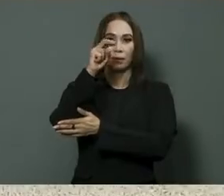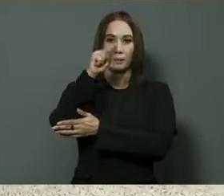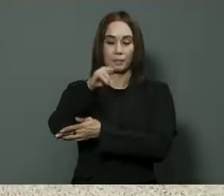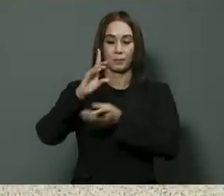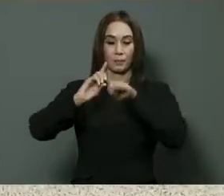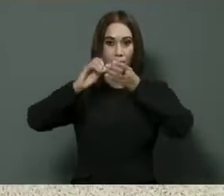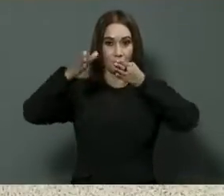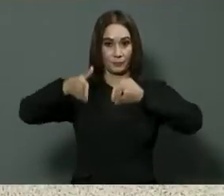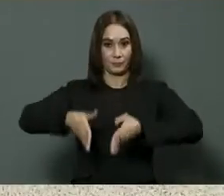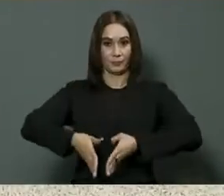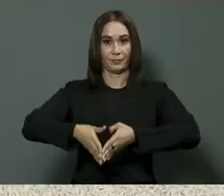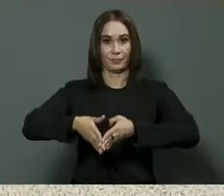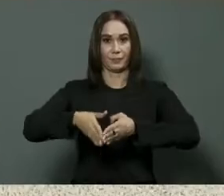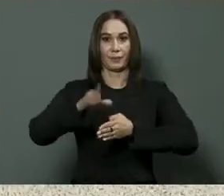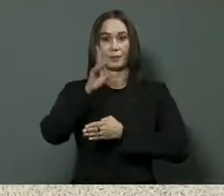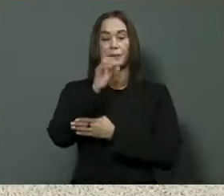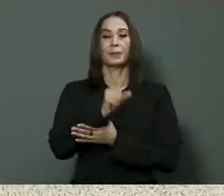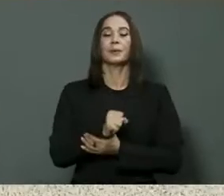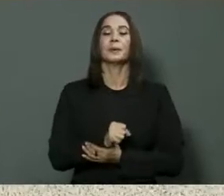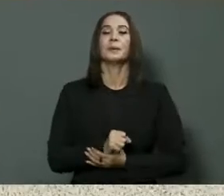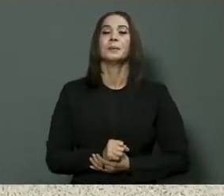ejecutivo.